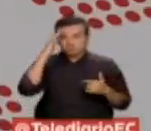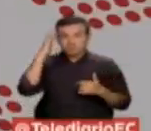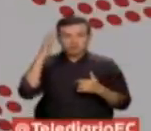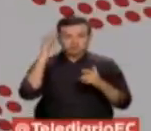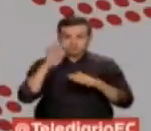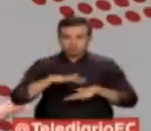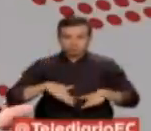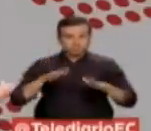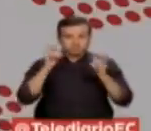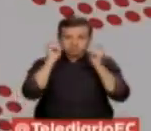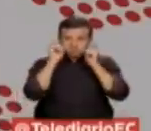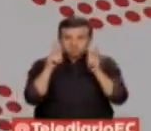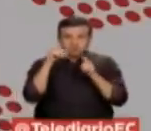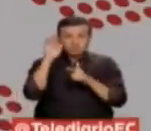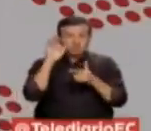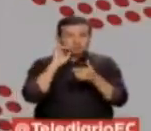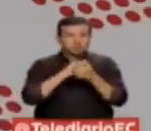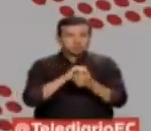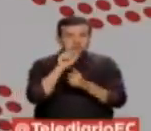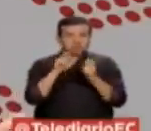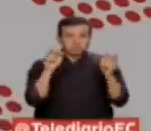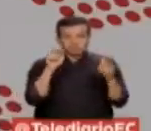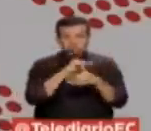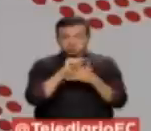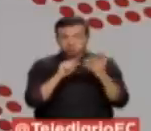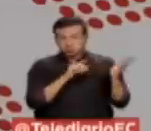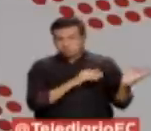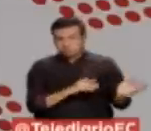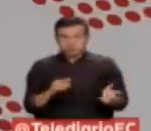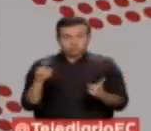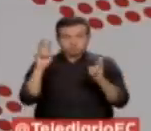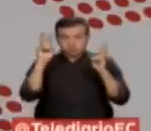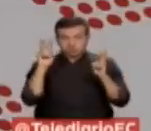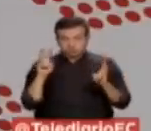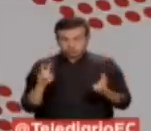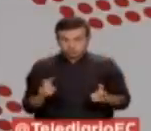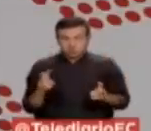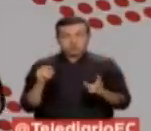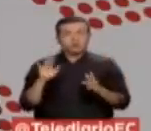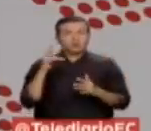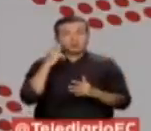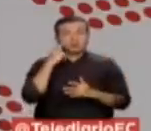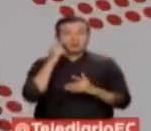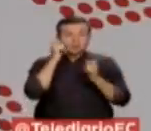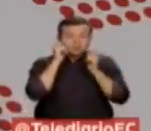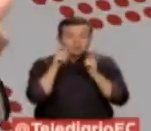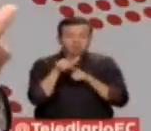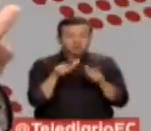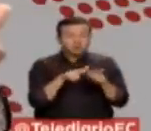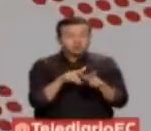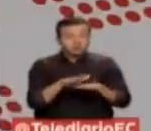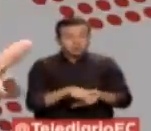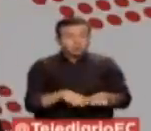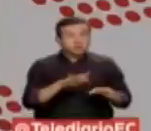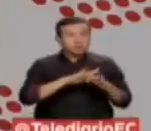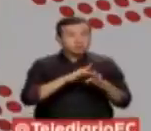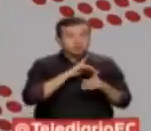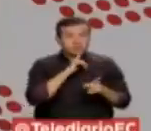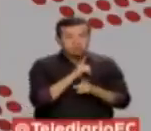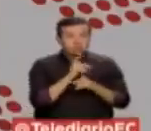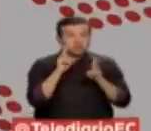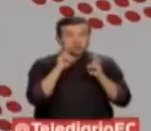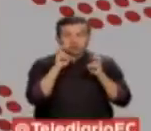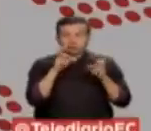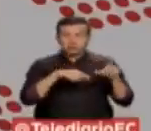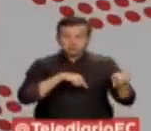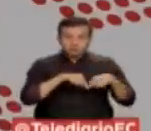en la calle más cerca de cada uno de los de los temas más cerca de los lugares que son más riesgosos en términos de